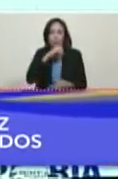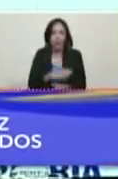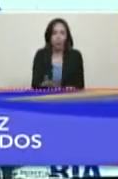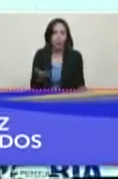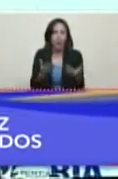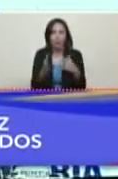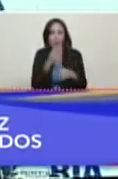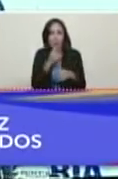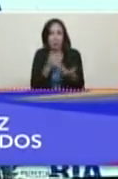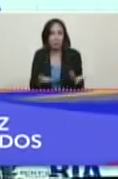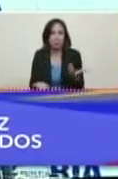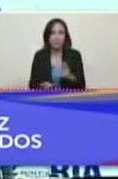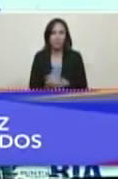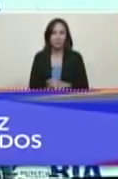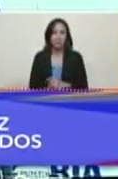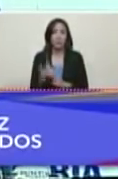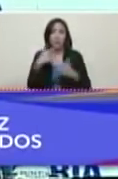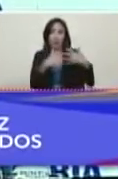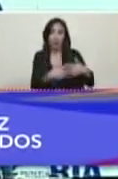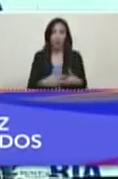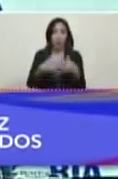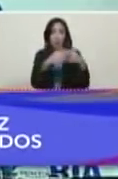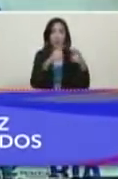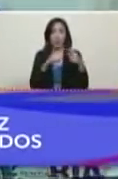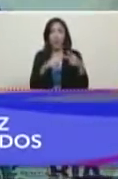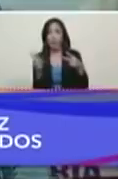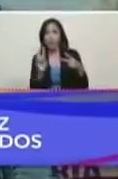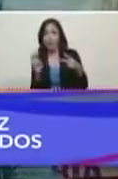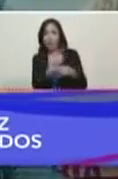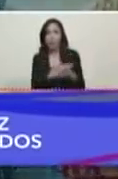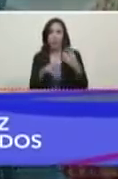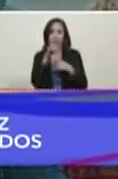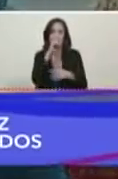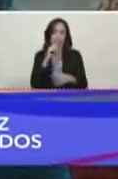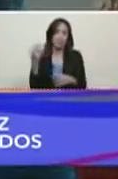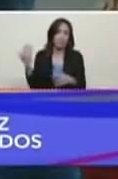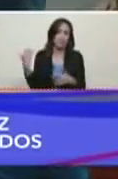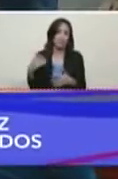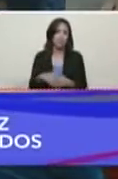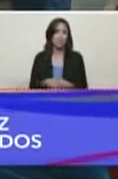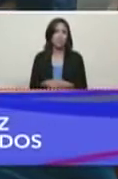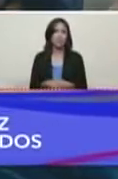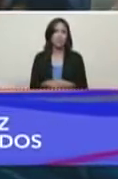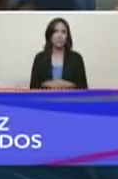de las relaciones entre Estados Unidos y Venezuela en 200 años.